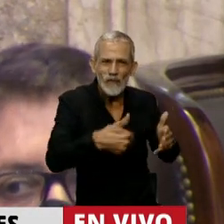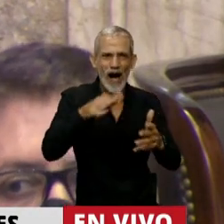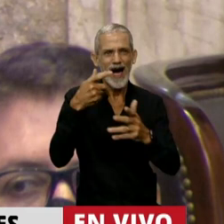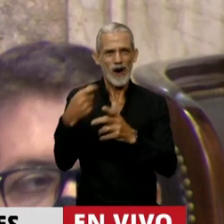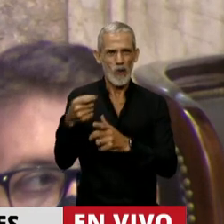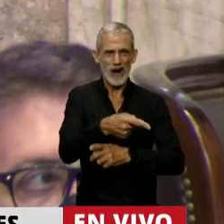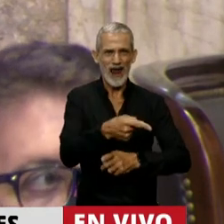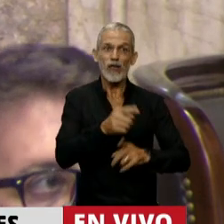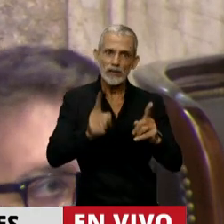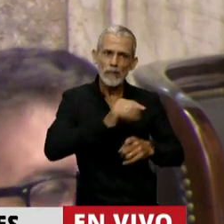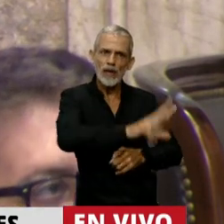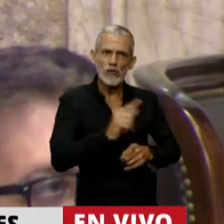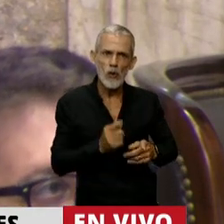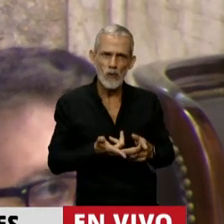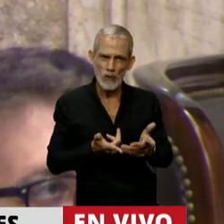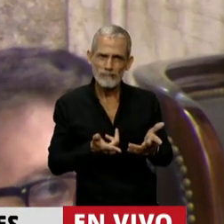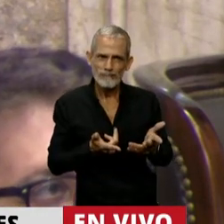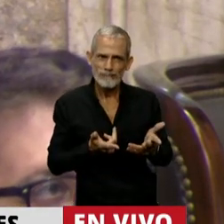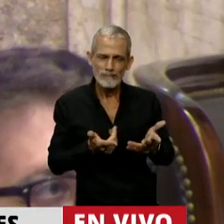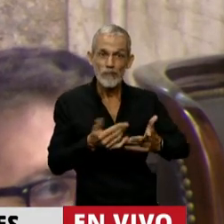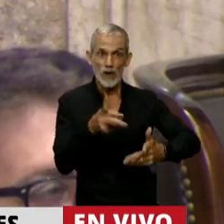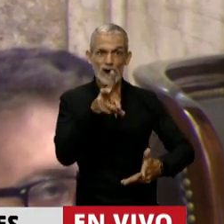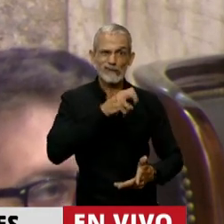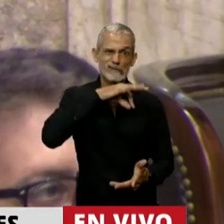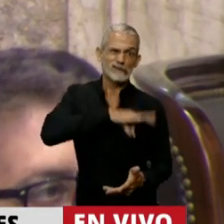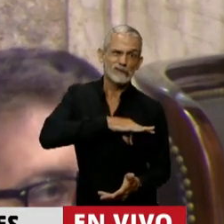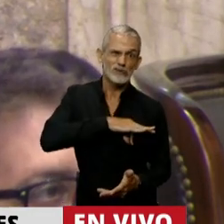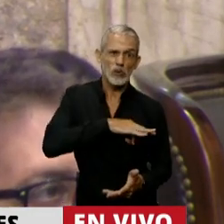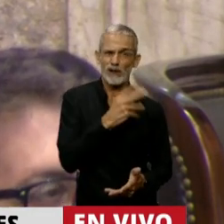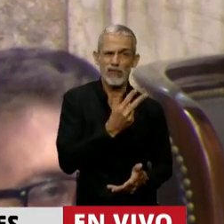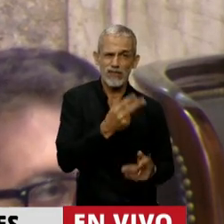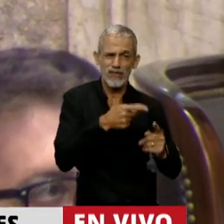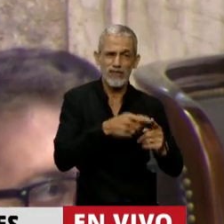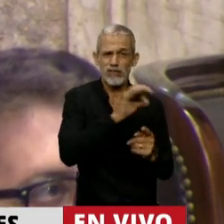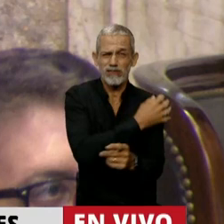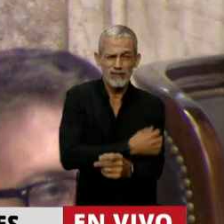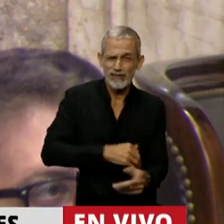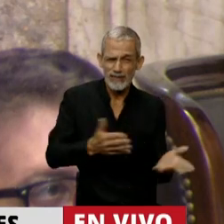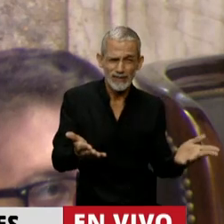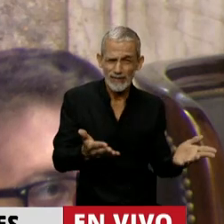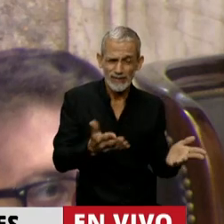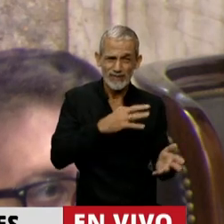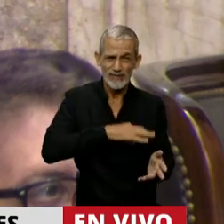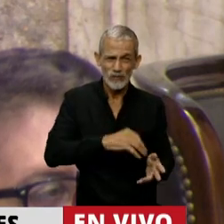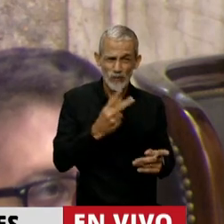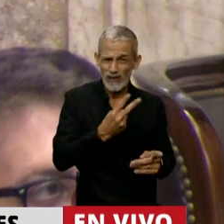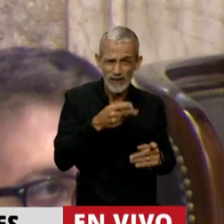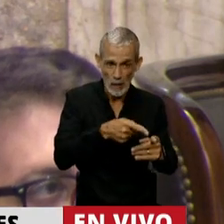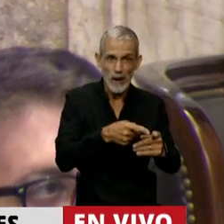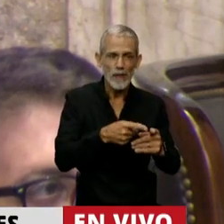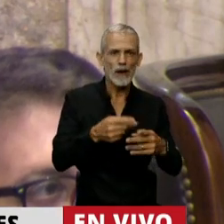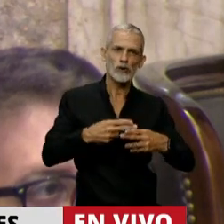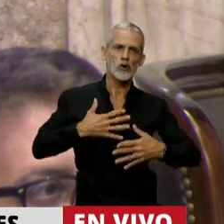jubilados cobrando ingresos de pobreza o indigencia. Todo en nombre